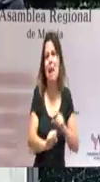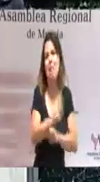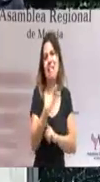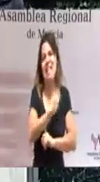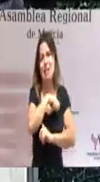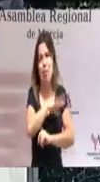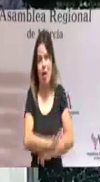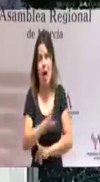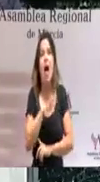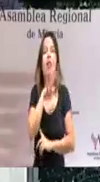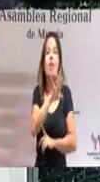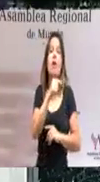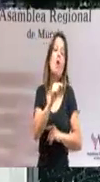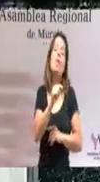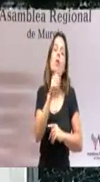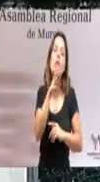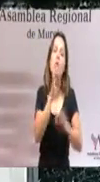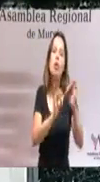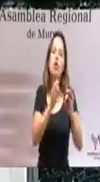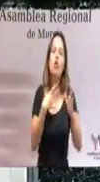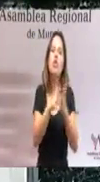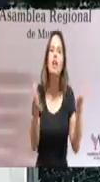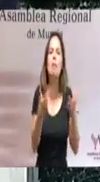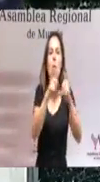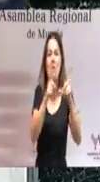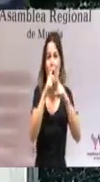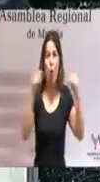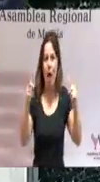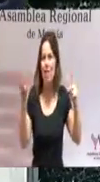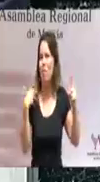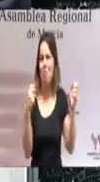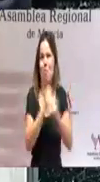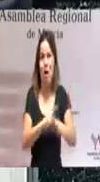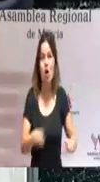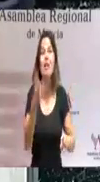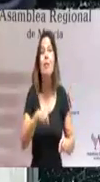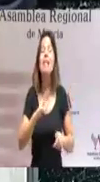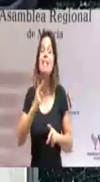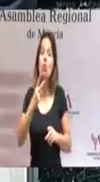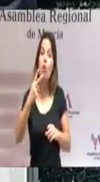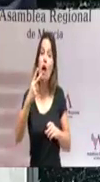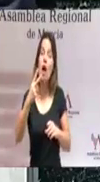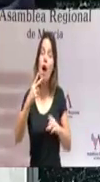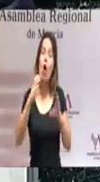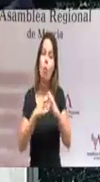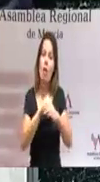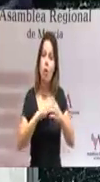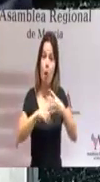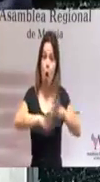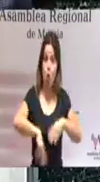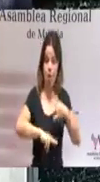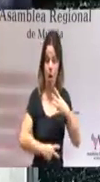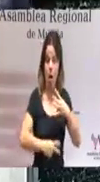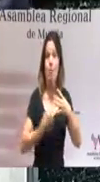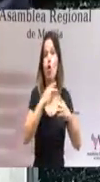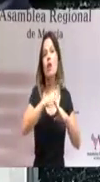de un 11,5% de dinamismo empresarial en su año de gobierno y la segunda comunidad autónoma por la cola en niveles de